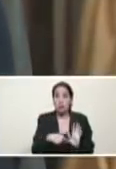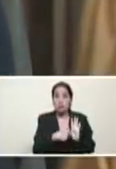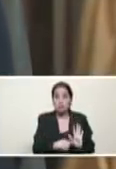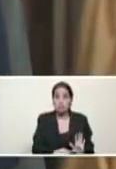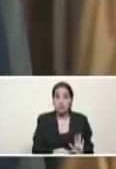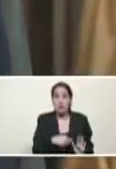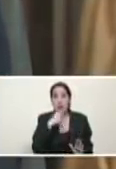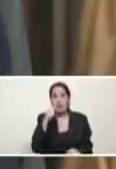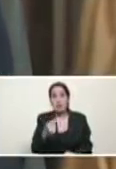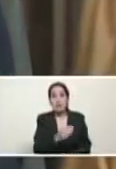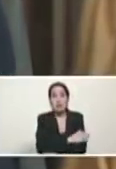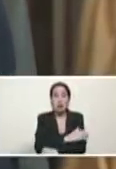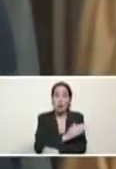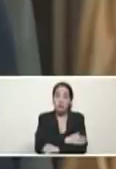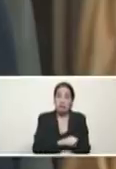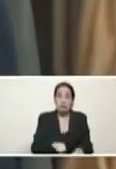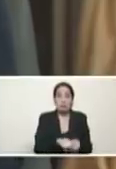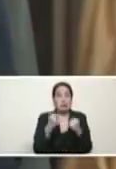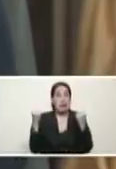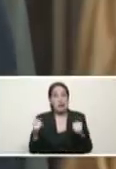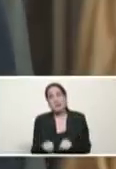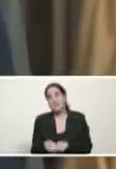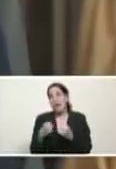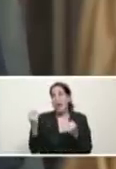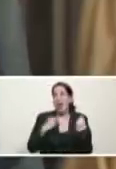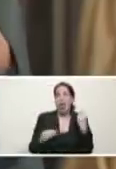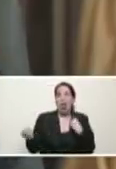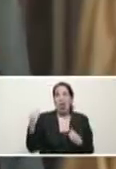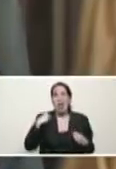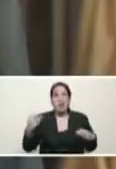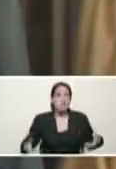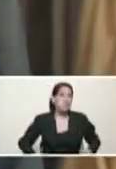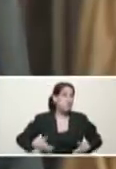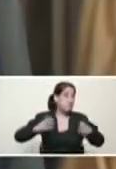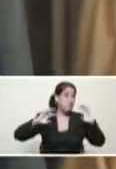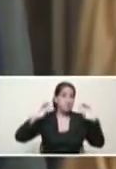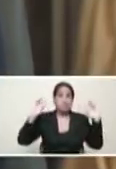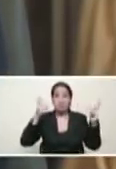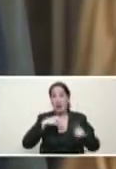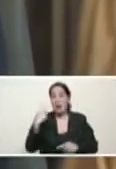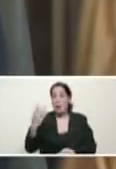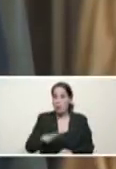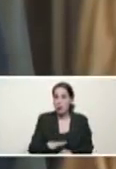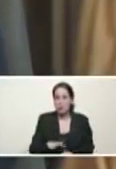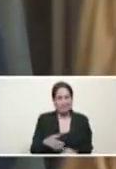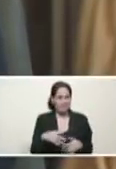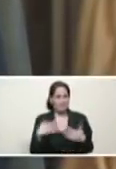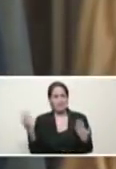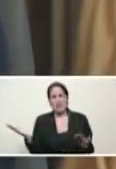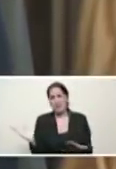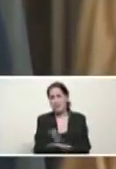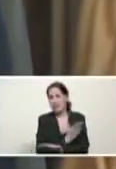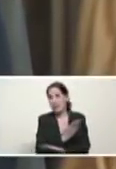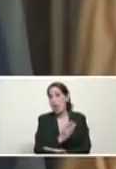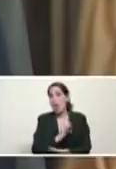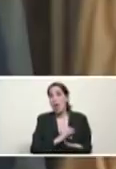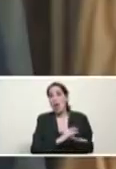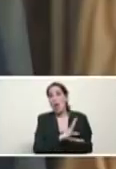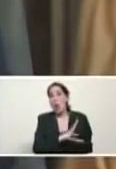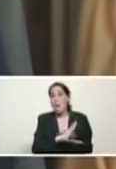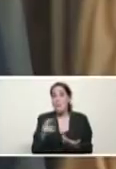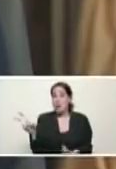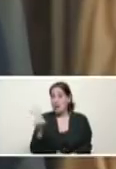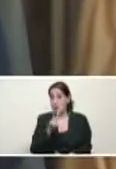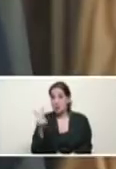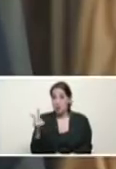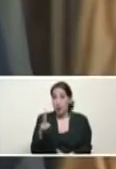la derecha destruye, mientras la derecha llama a la violencia, a la muerte, aquí está el pueblo de Venezuela construyendo. Y esta misión, nada